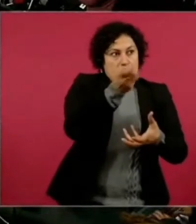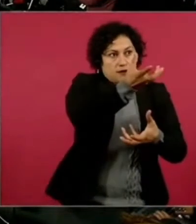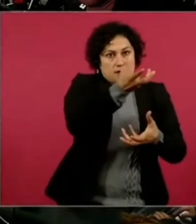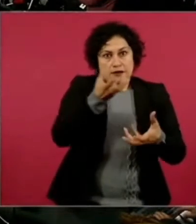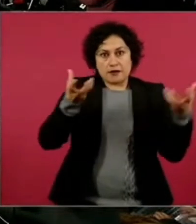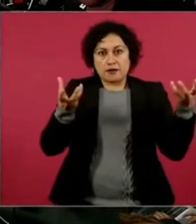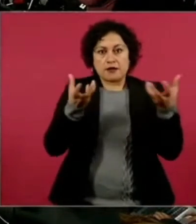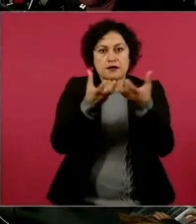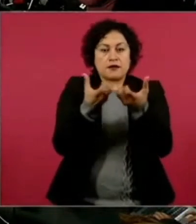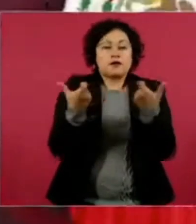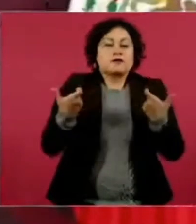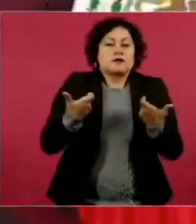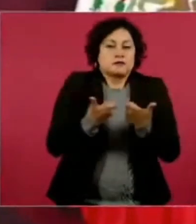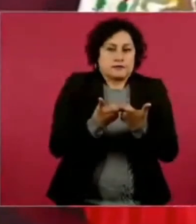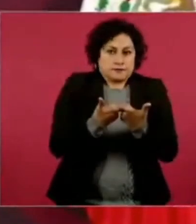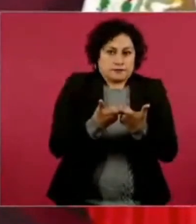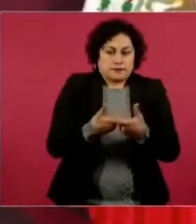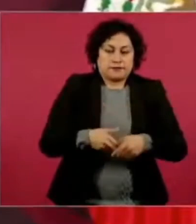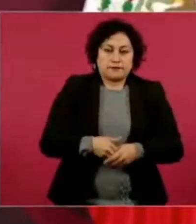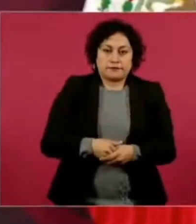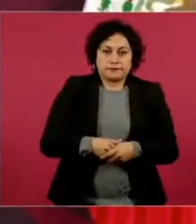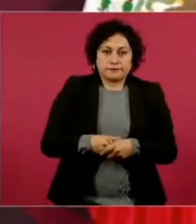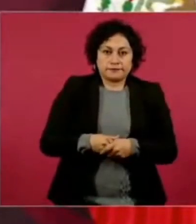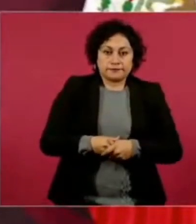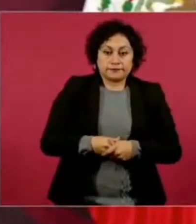del presupuesto.